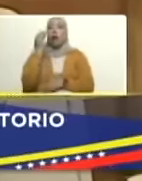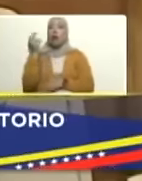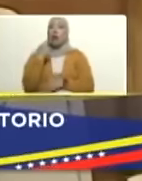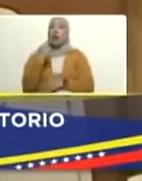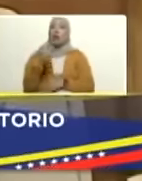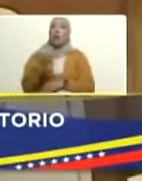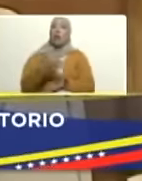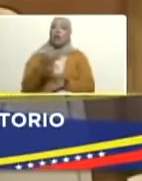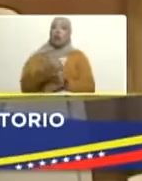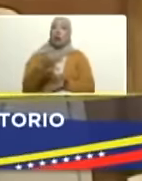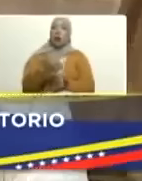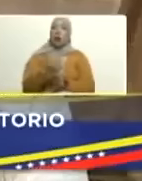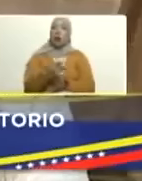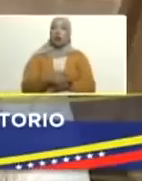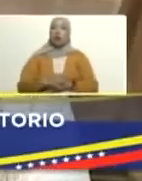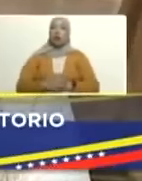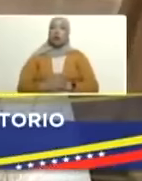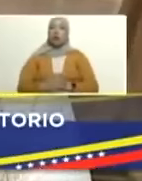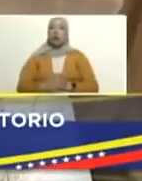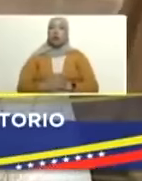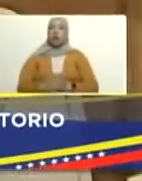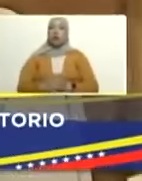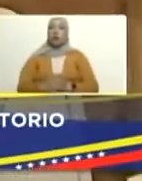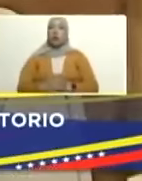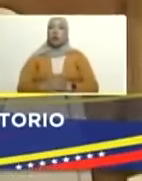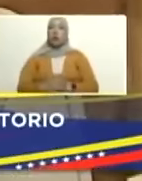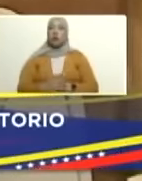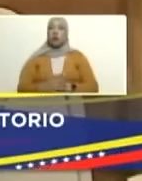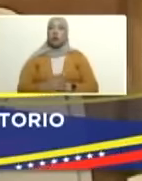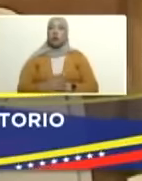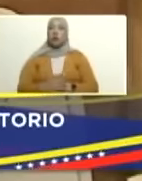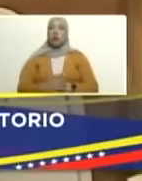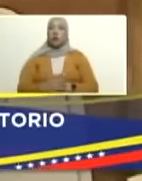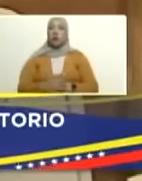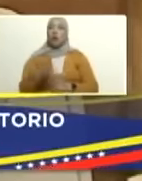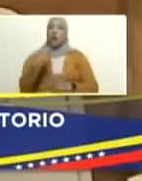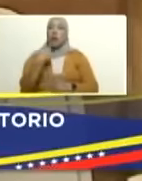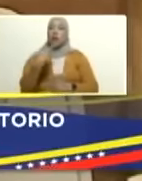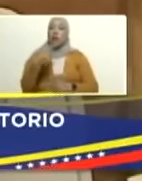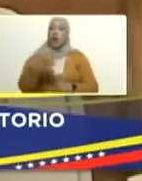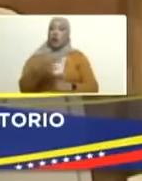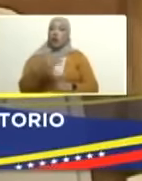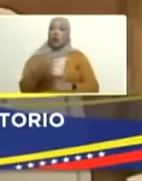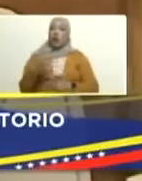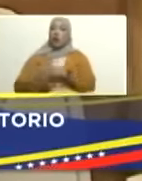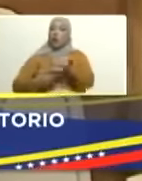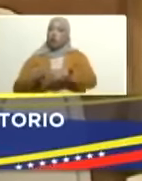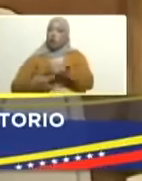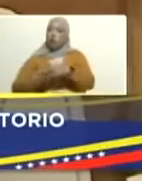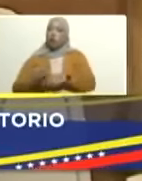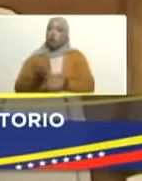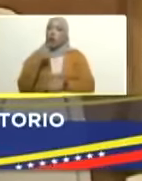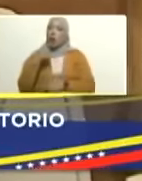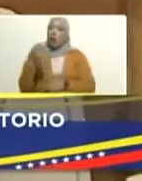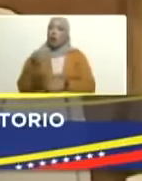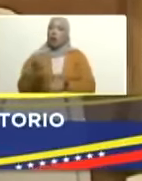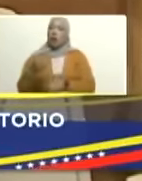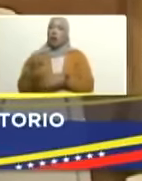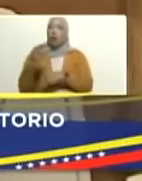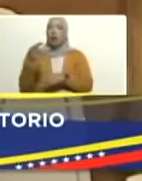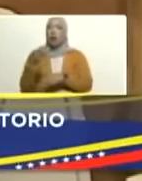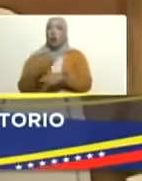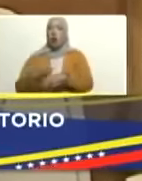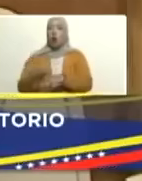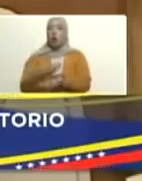verdad de este pueblo, la verdad de este gobierno y la verdad de esta revolución. La necesidad de que se respete de